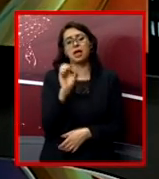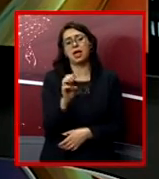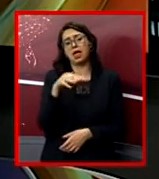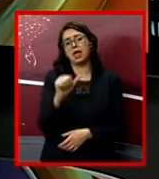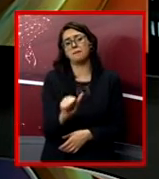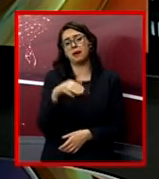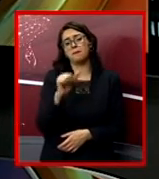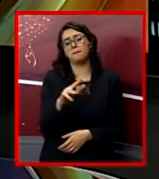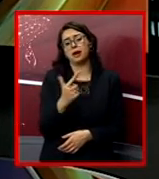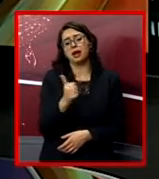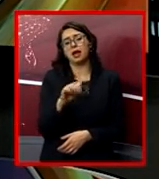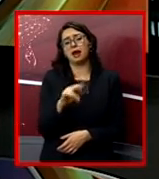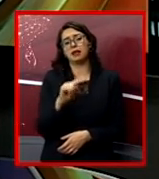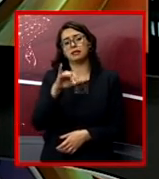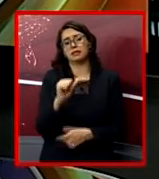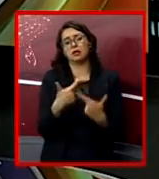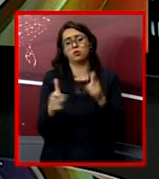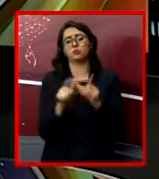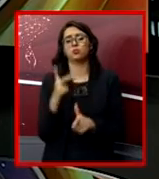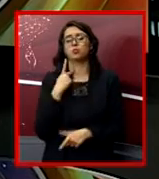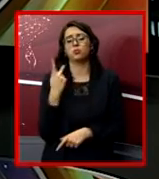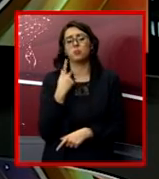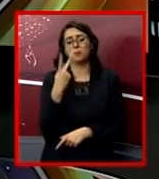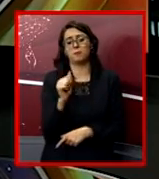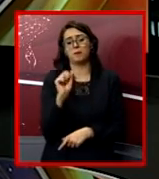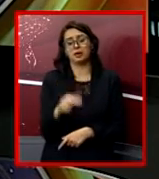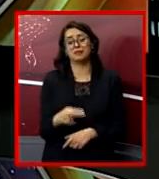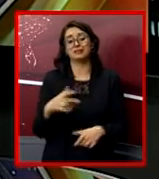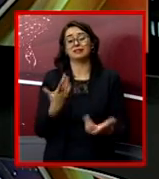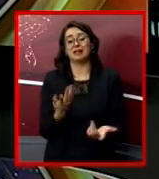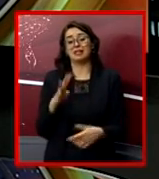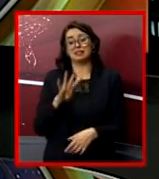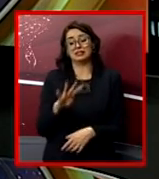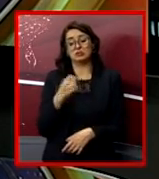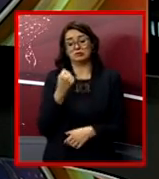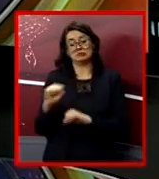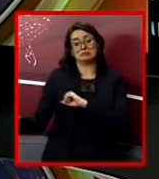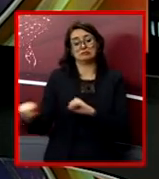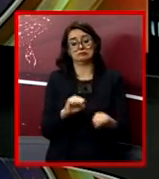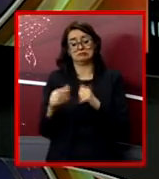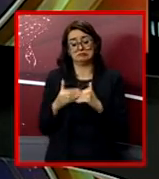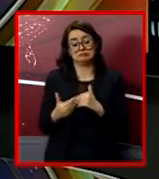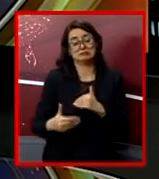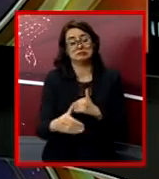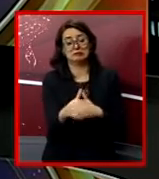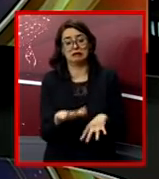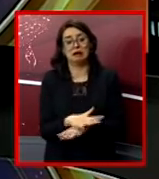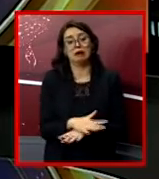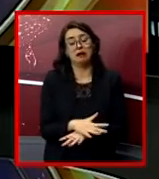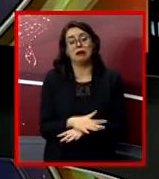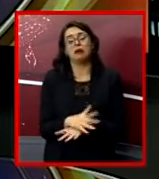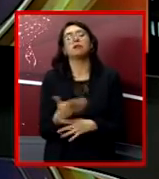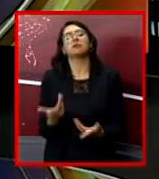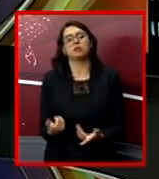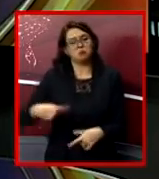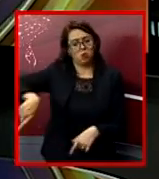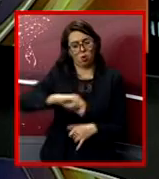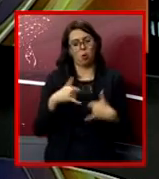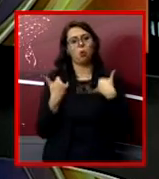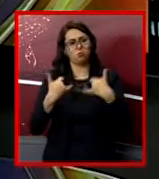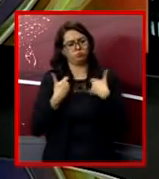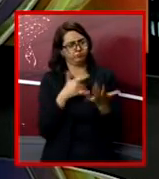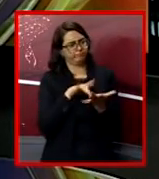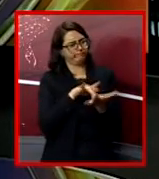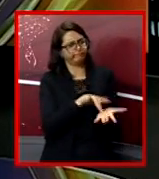Alemán Olvera del PAN afirmó que después del terremoto del 19 de septiembre México cambió. Recordó y reconoció el apoyo de las y los jóvenes